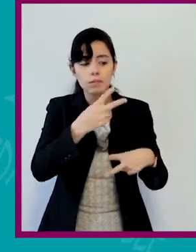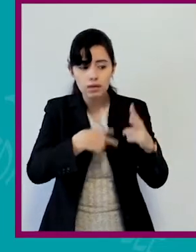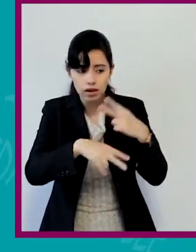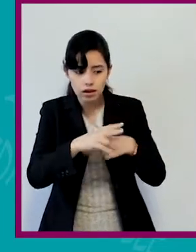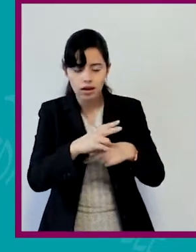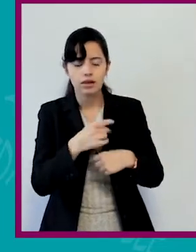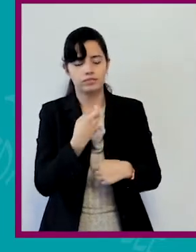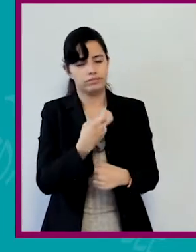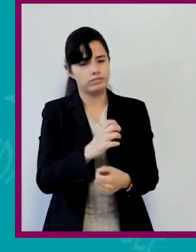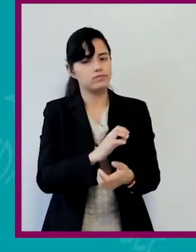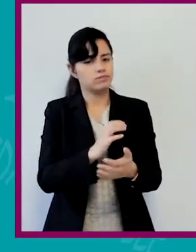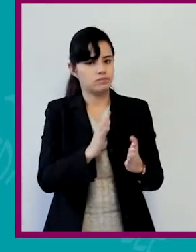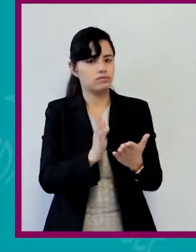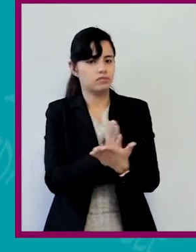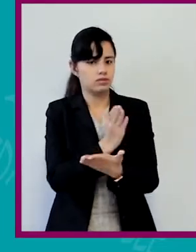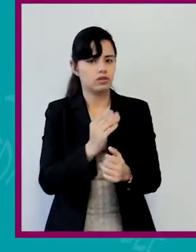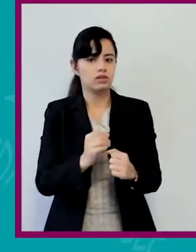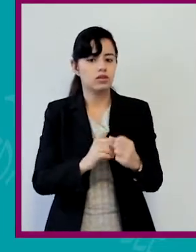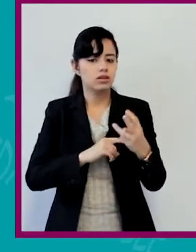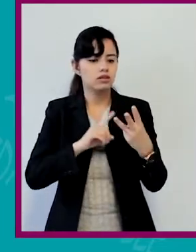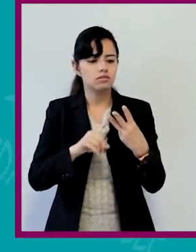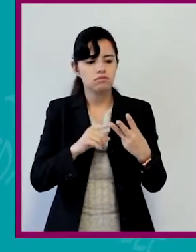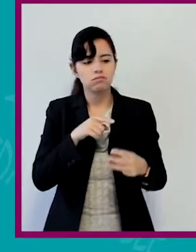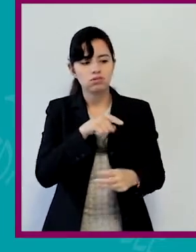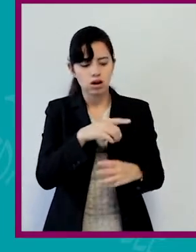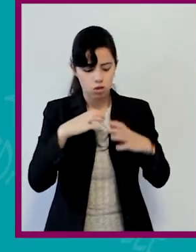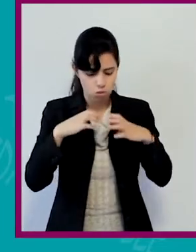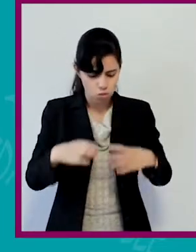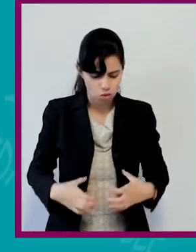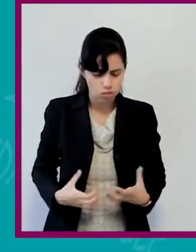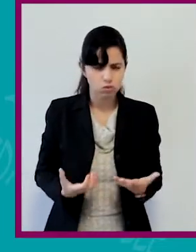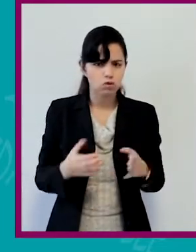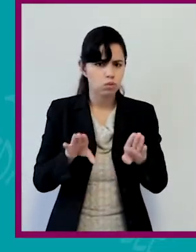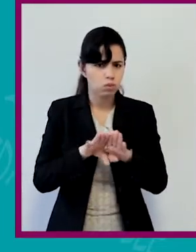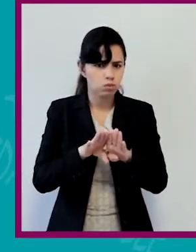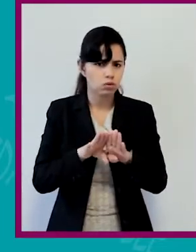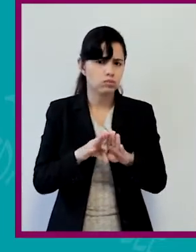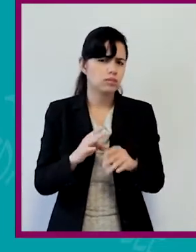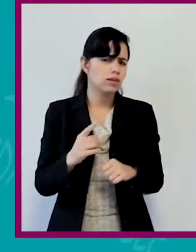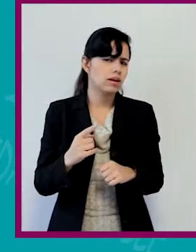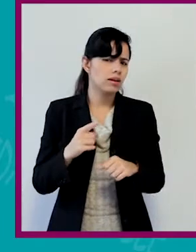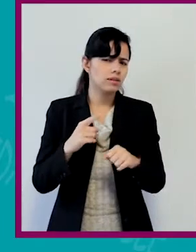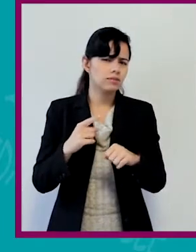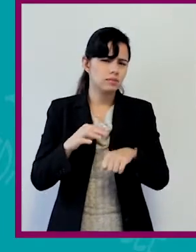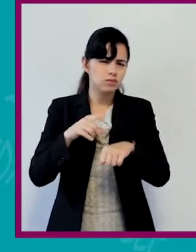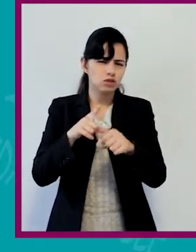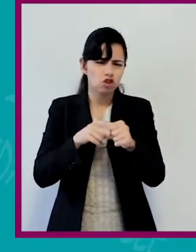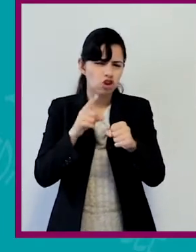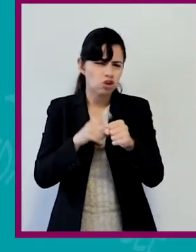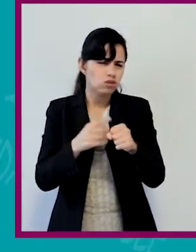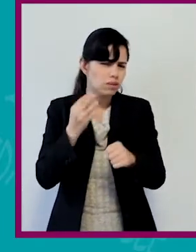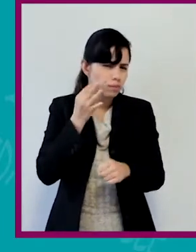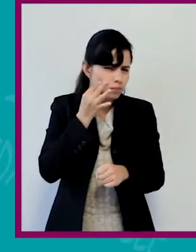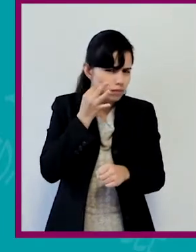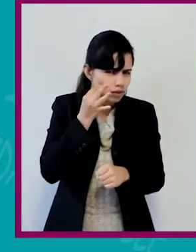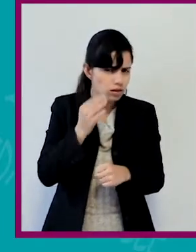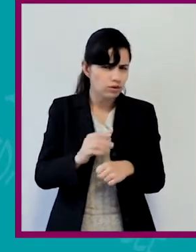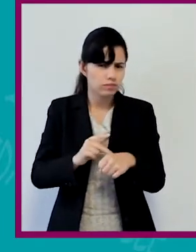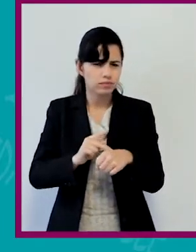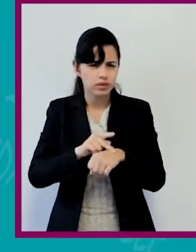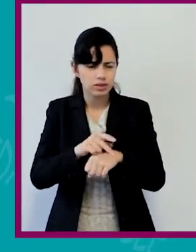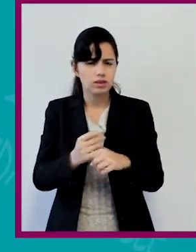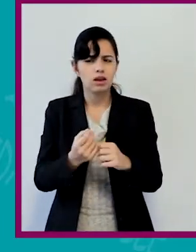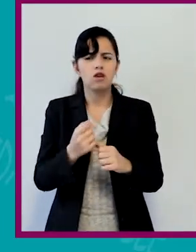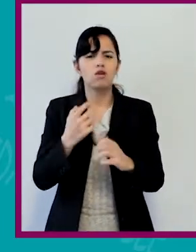física, por color de piel, por orientación sexual, por estado de